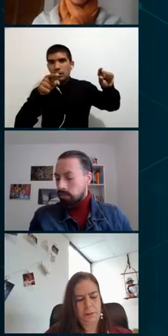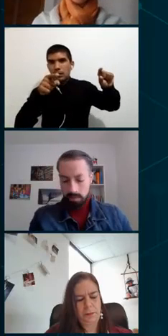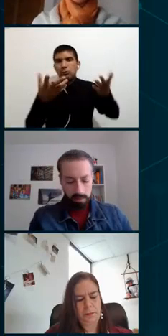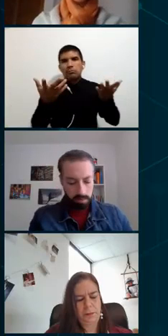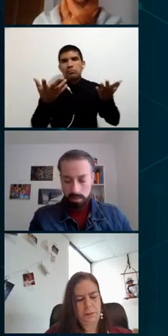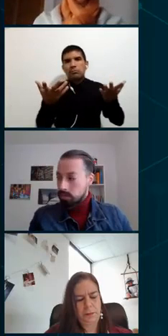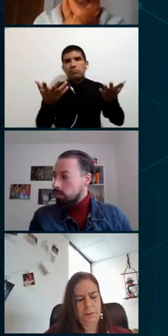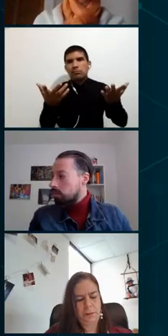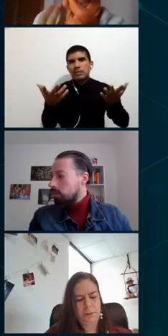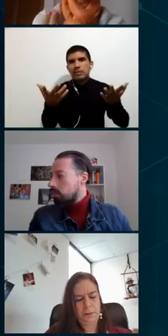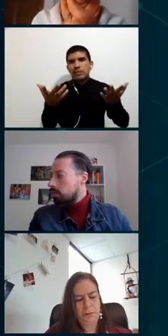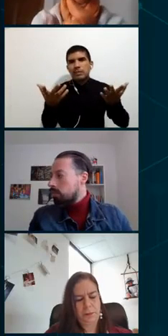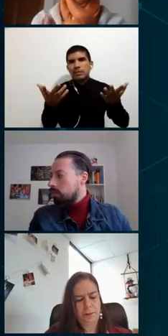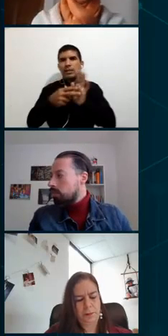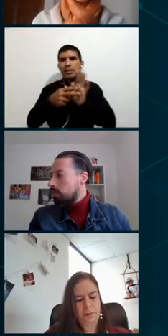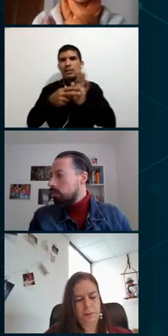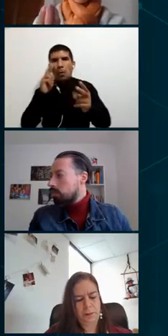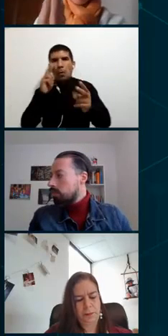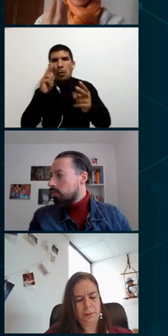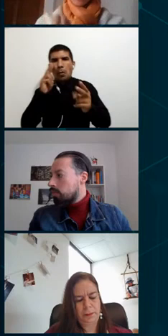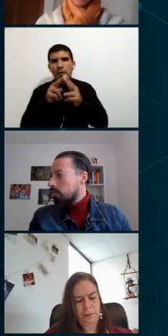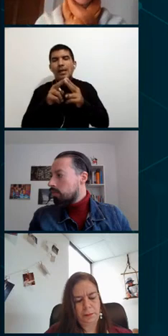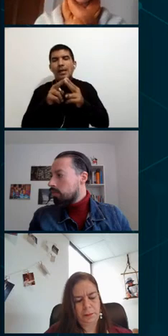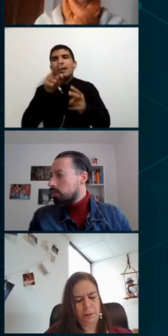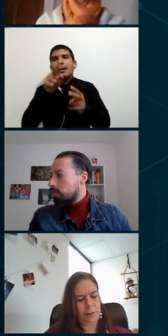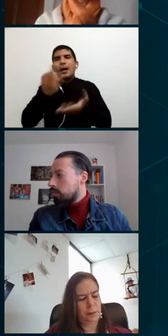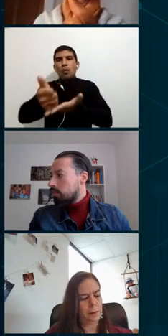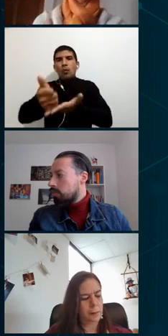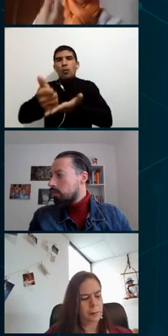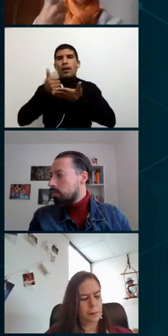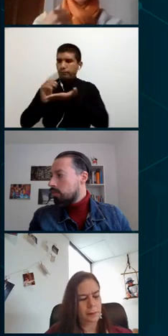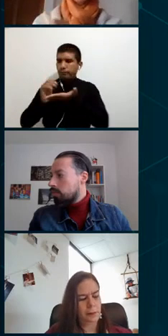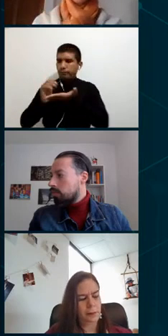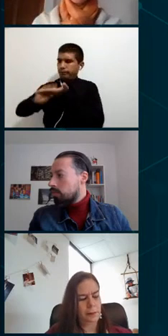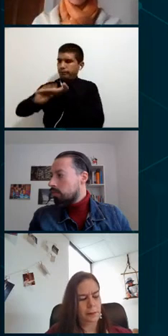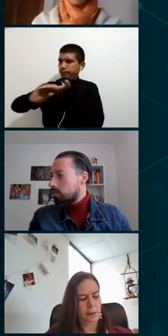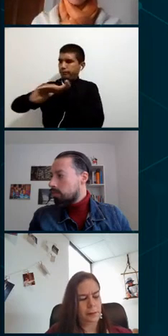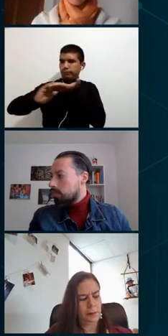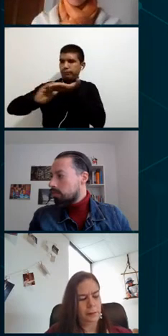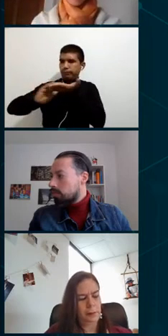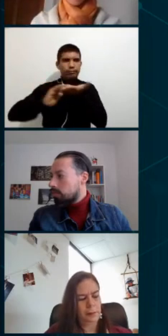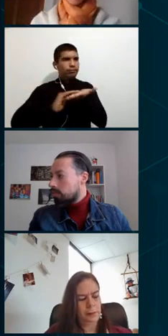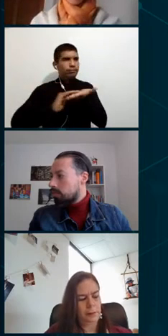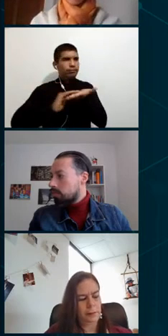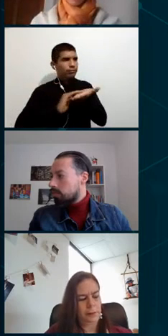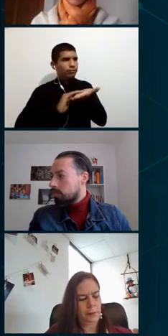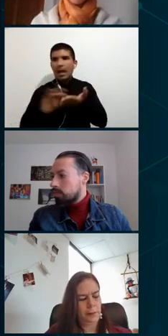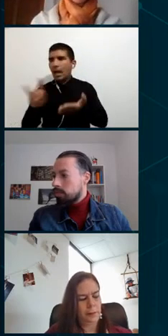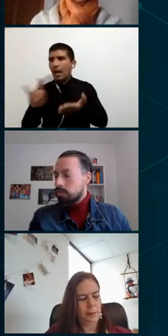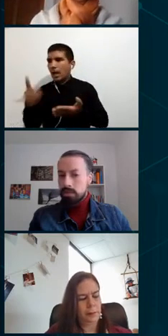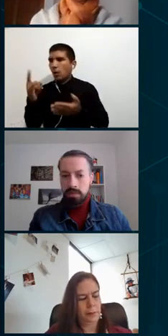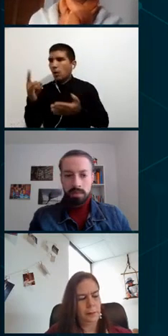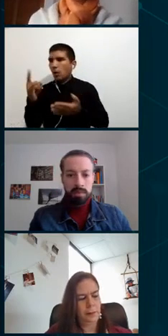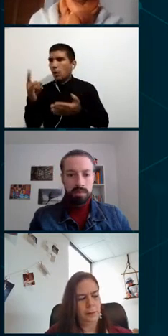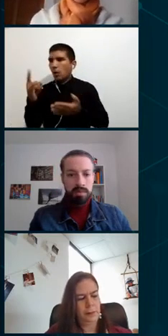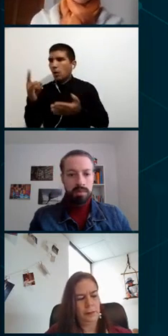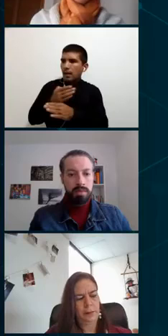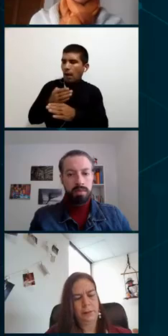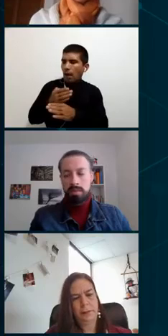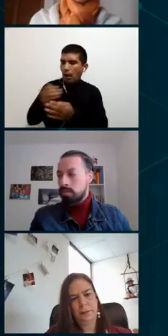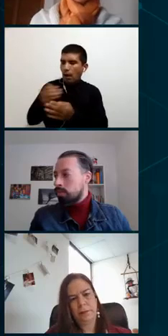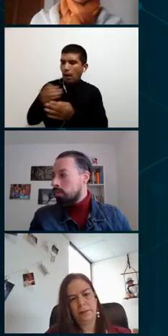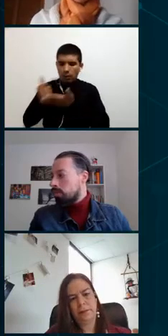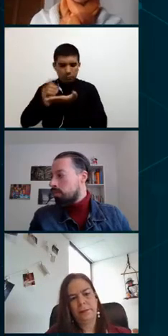esas nuevas soluciones, pero muy de cerca de la persona, ¿cierto? De su necesidad, ¿vale? Y